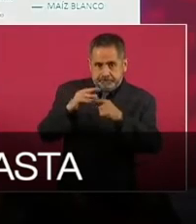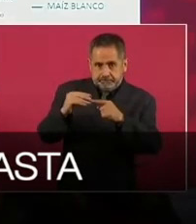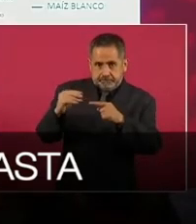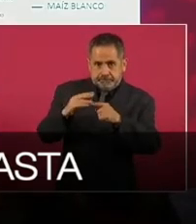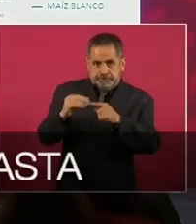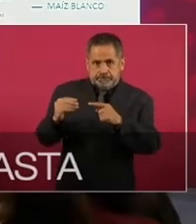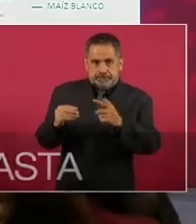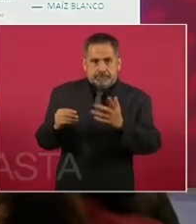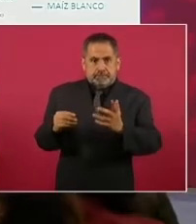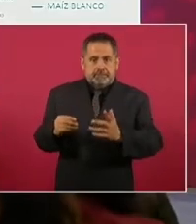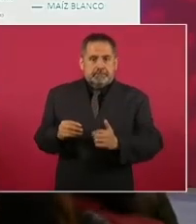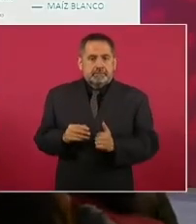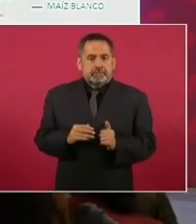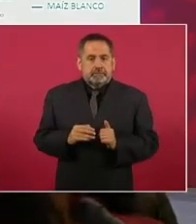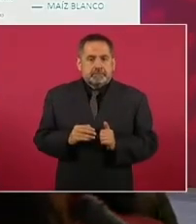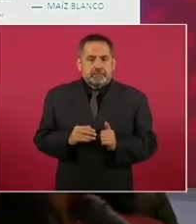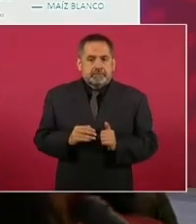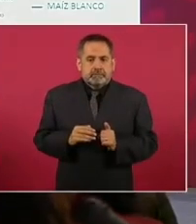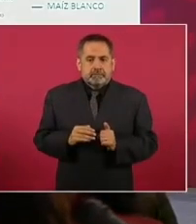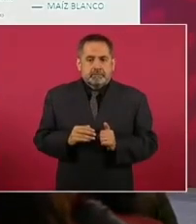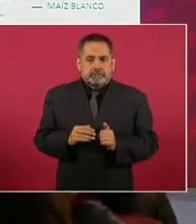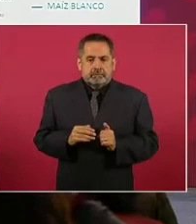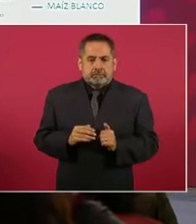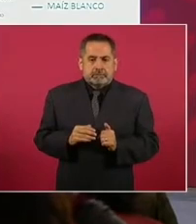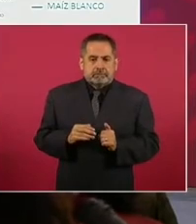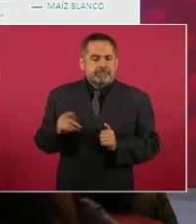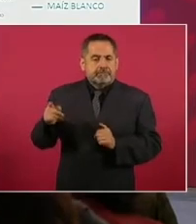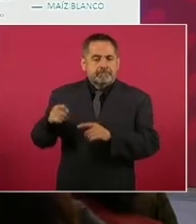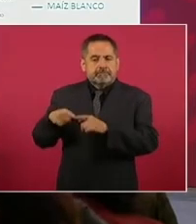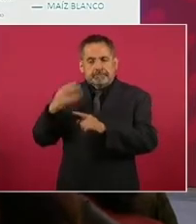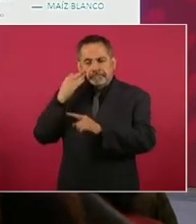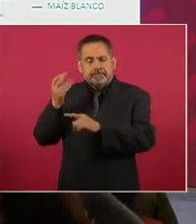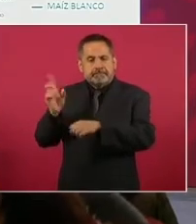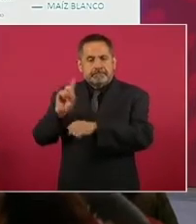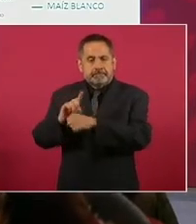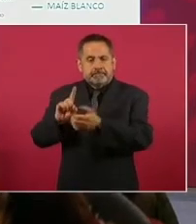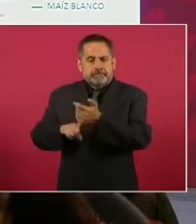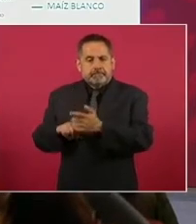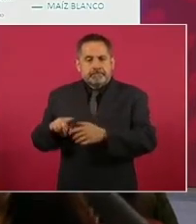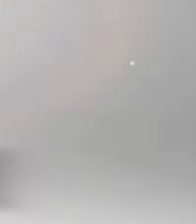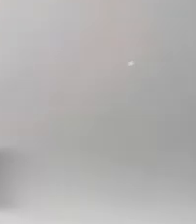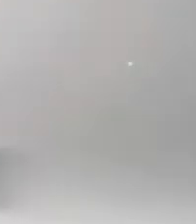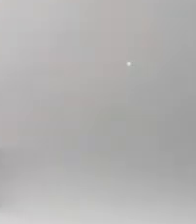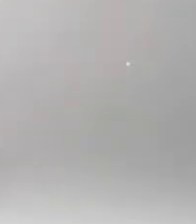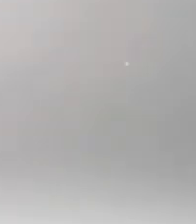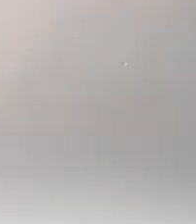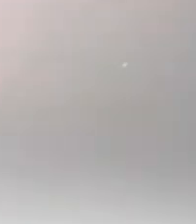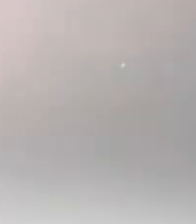van a aplicar. Con la información de la Crónica Chiapaneca, soy Daniel Flores Meneses.